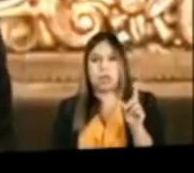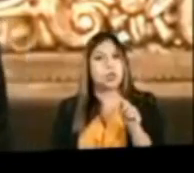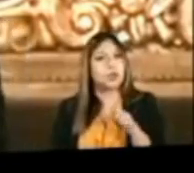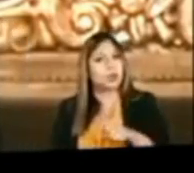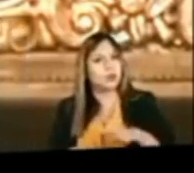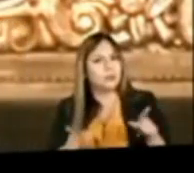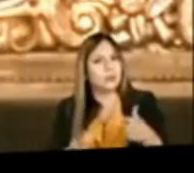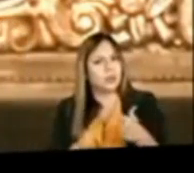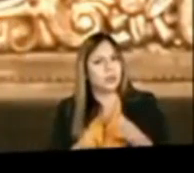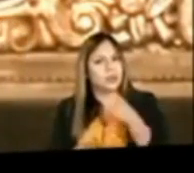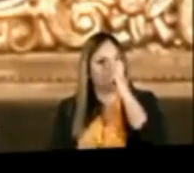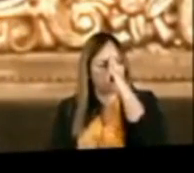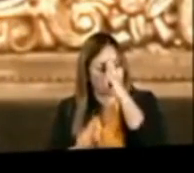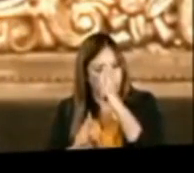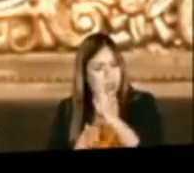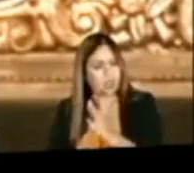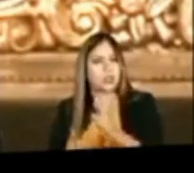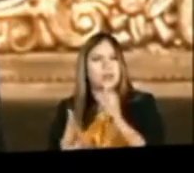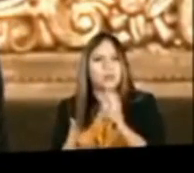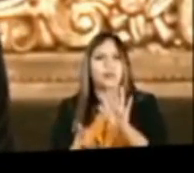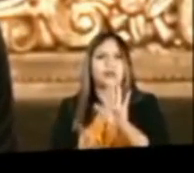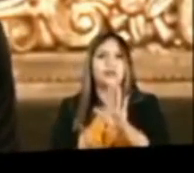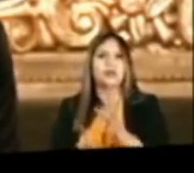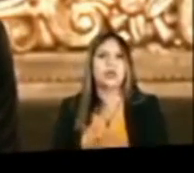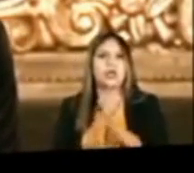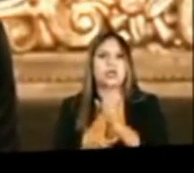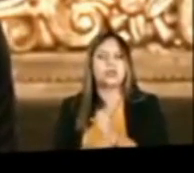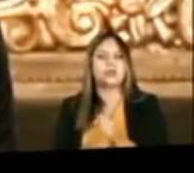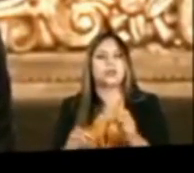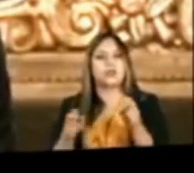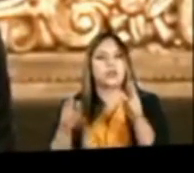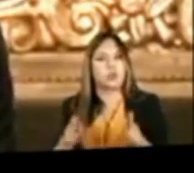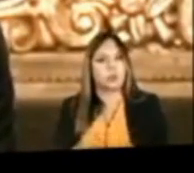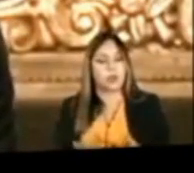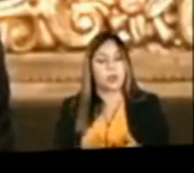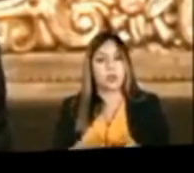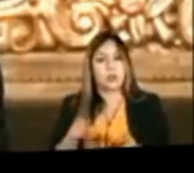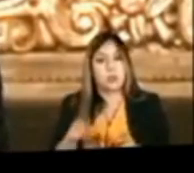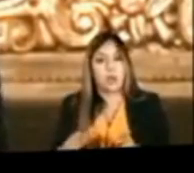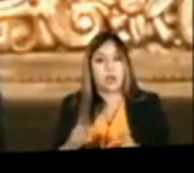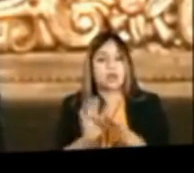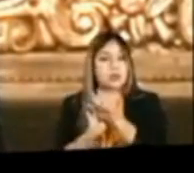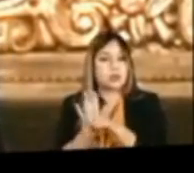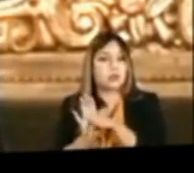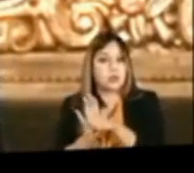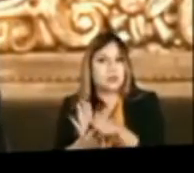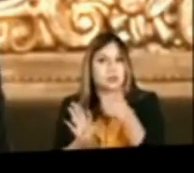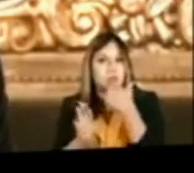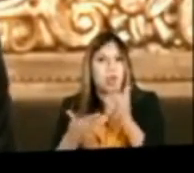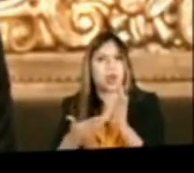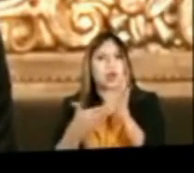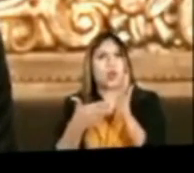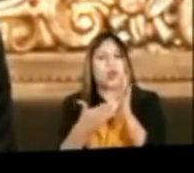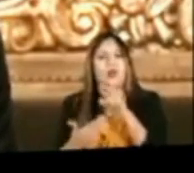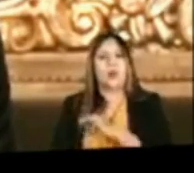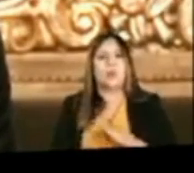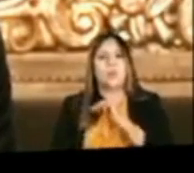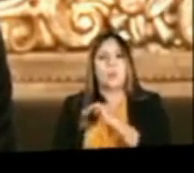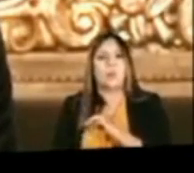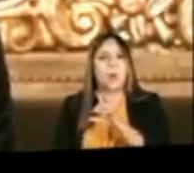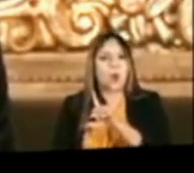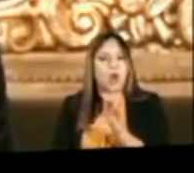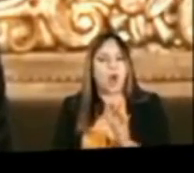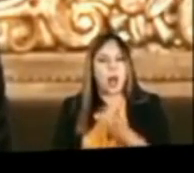pero yo soy respetuoso de las creaciones humanas. Aquí no hay símbolos que atenten la moral, aquí